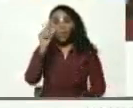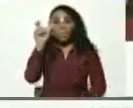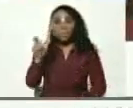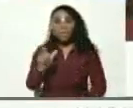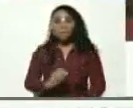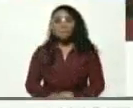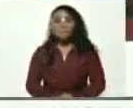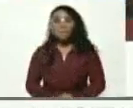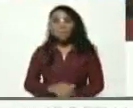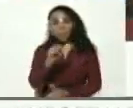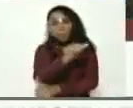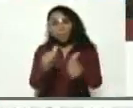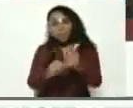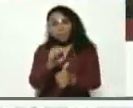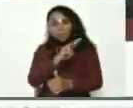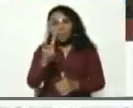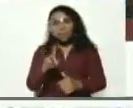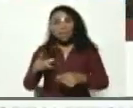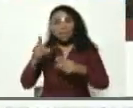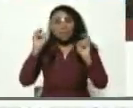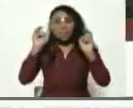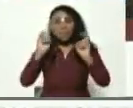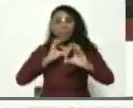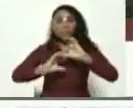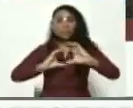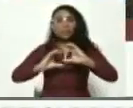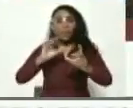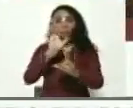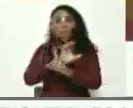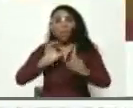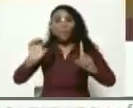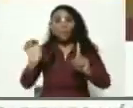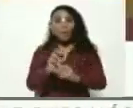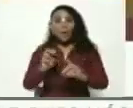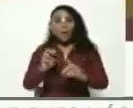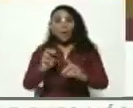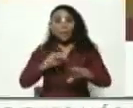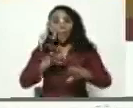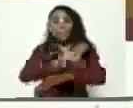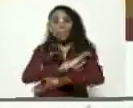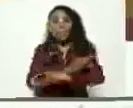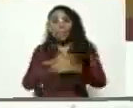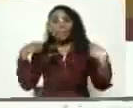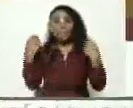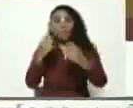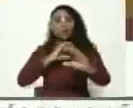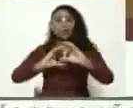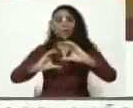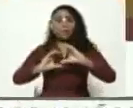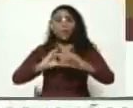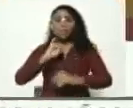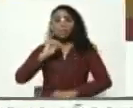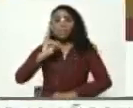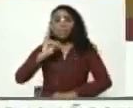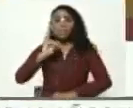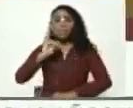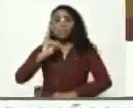Ñáñez, vicepresidente sectorial de Comunicación y Cultura y ministro del Poder Popular para Comunicación e